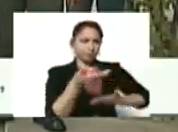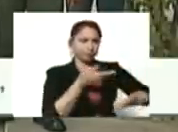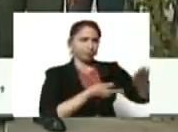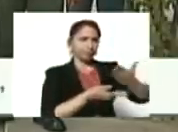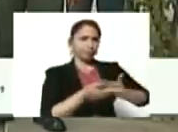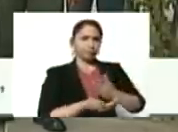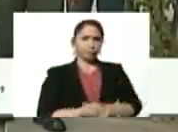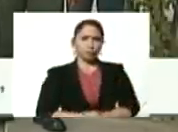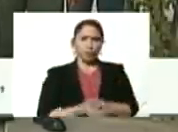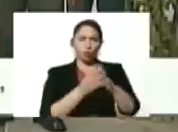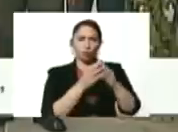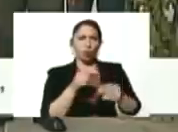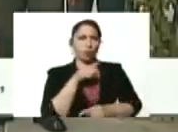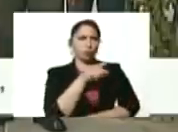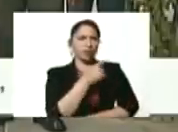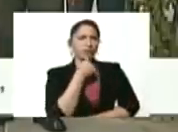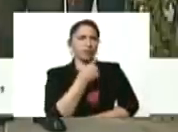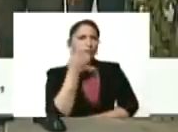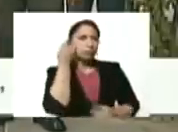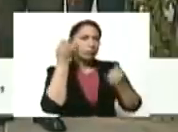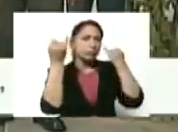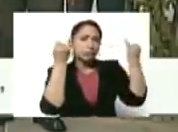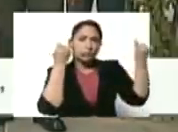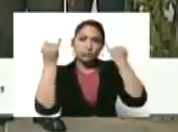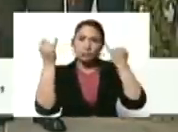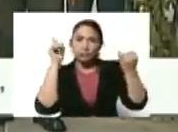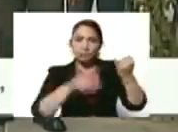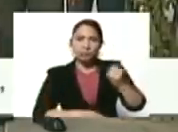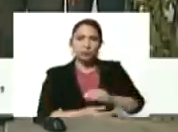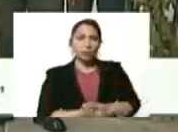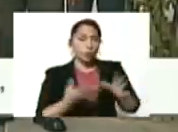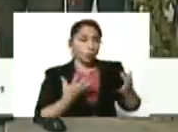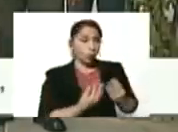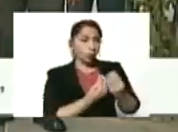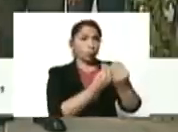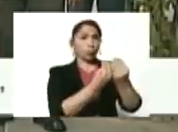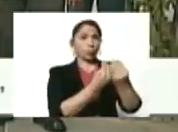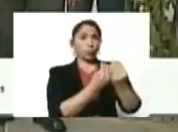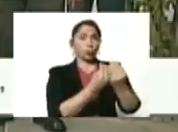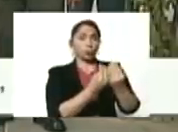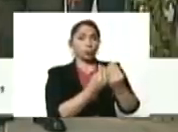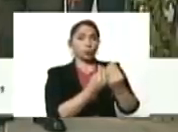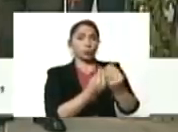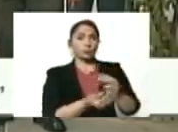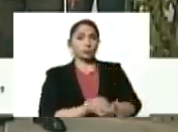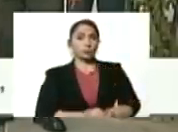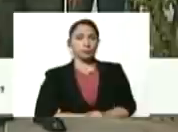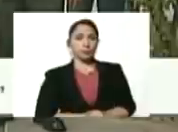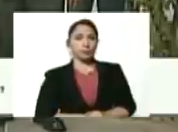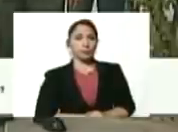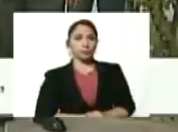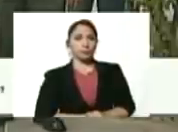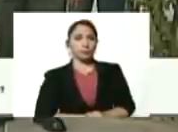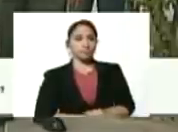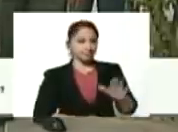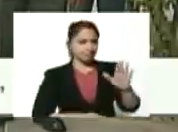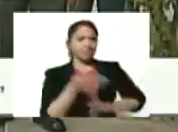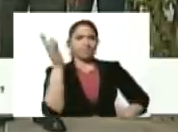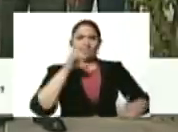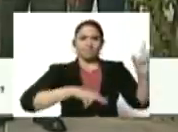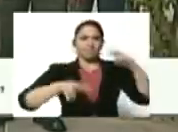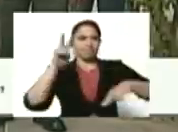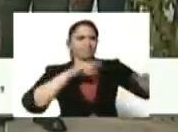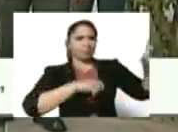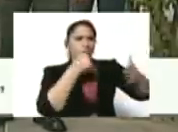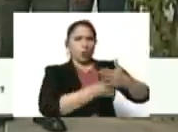ellos. Todo lo que usted ha ingeniado de estar juntos y no de repente encerrarnos la vanguardia, sino que salir al combate.